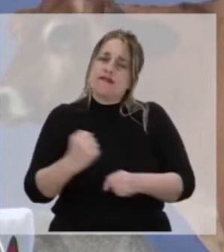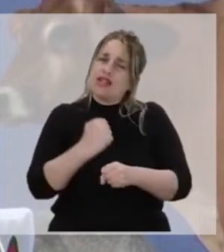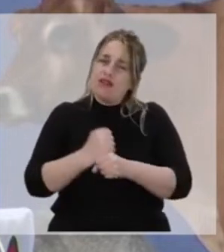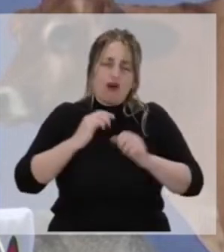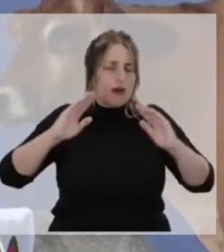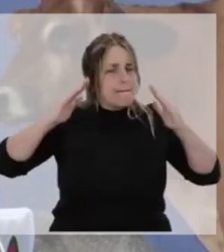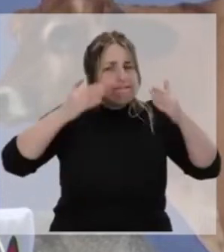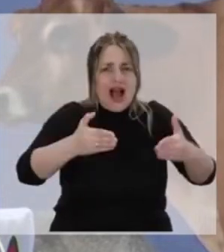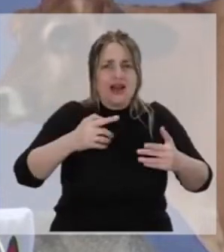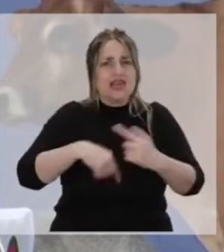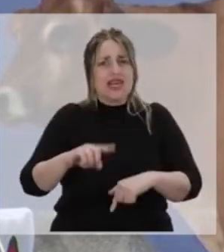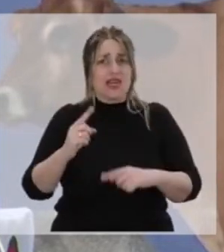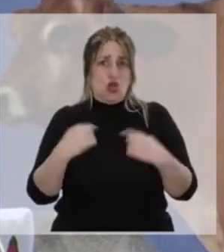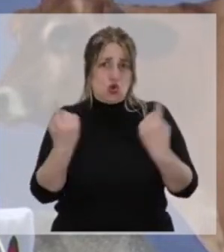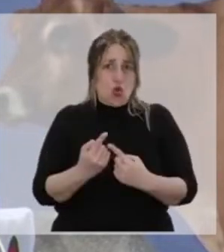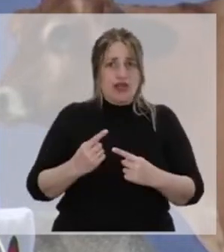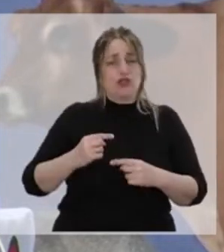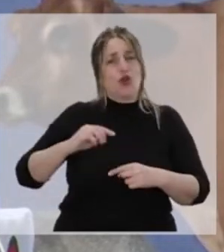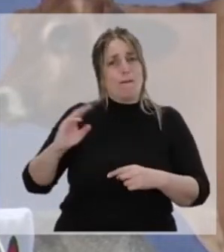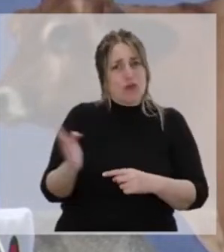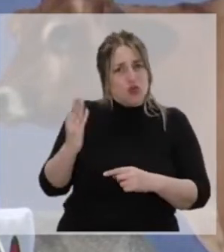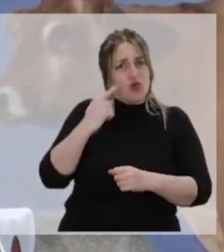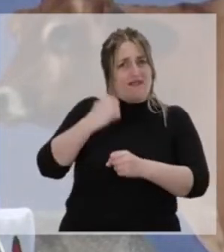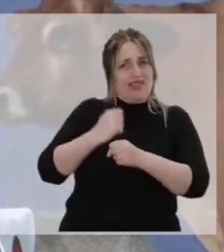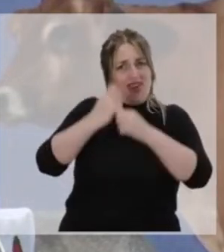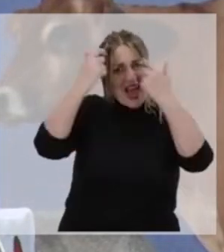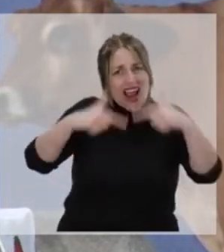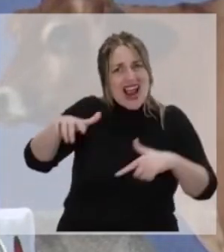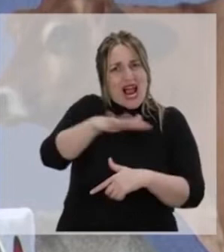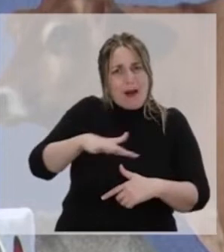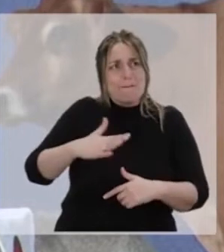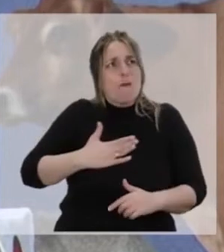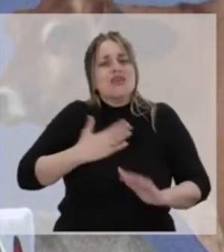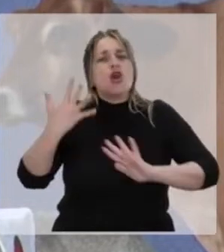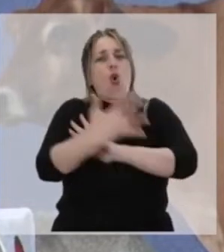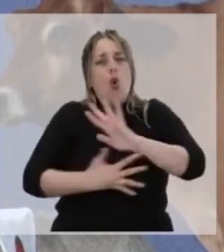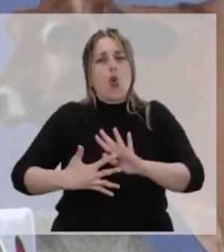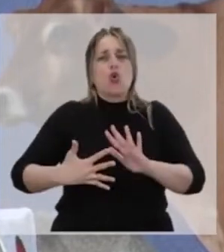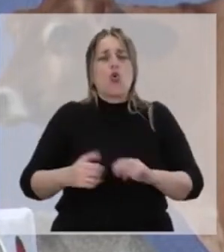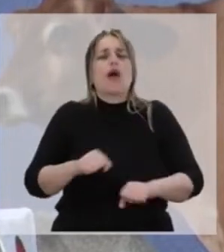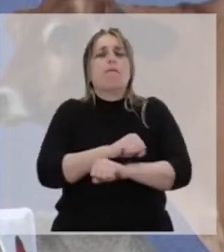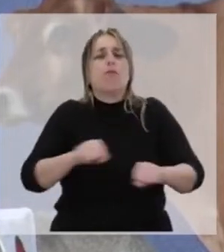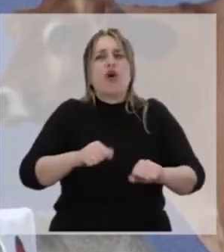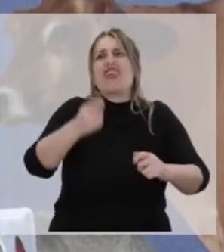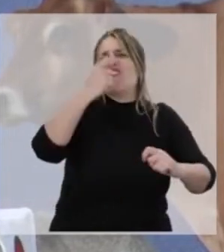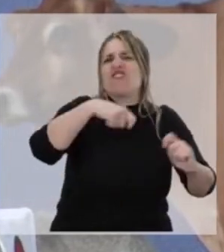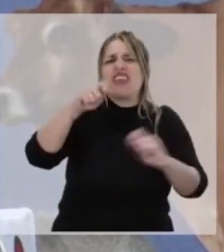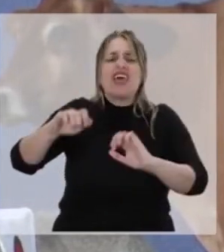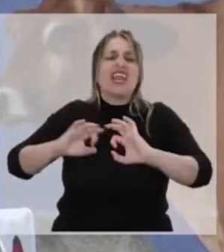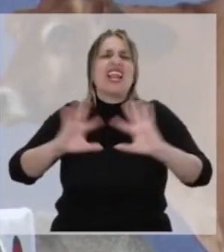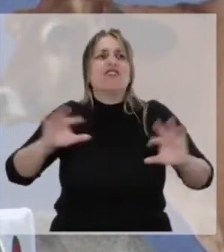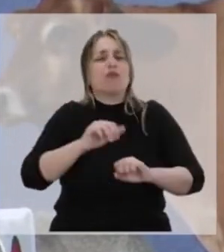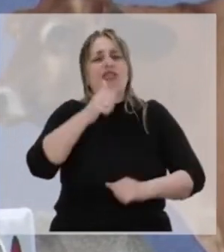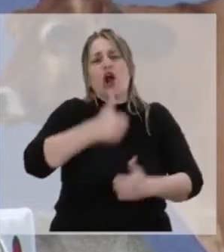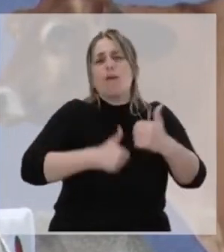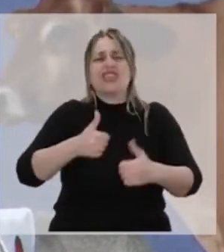el desvelo de que nuestros productores de que mis productores que los productores de mi país pueda vender